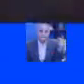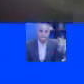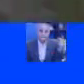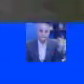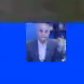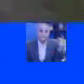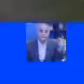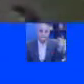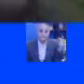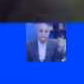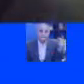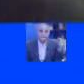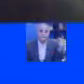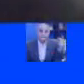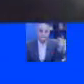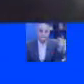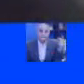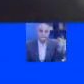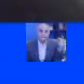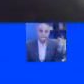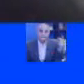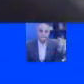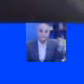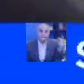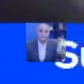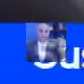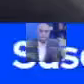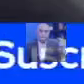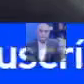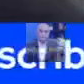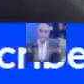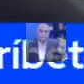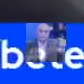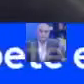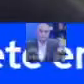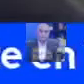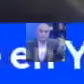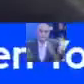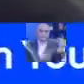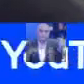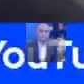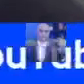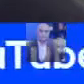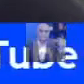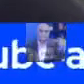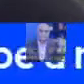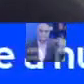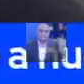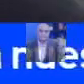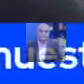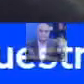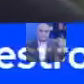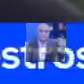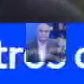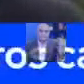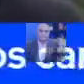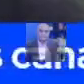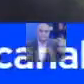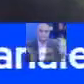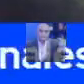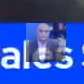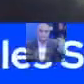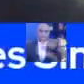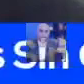cobertura histórica, Barack Obama reactivaba los encuentros, la posibilidad de que Cuba, Estados